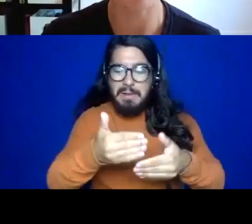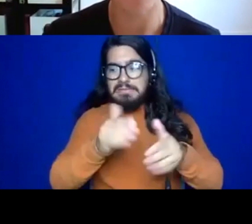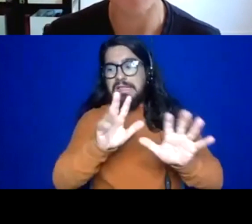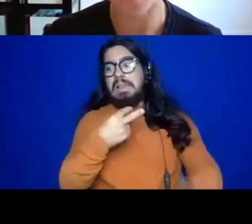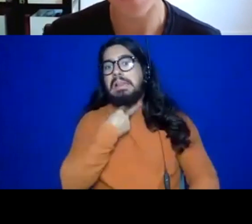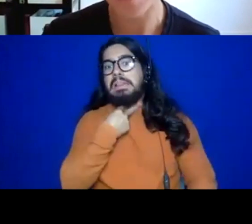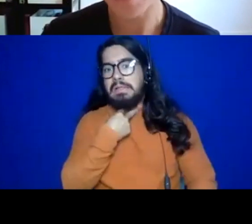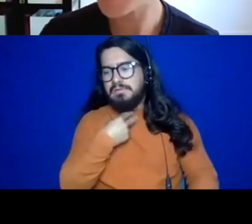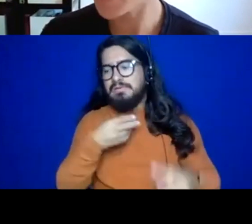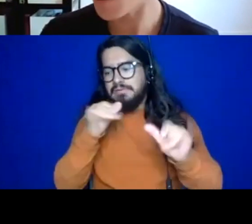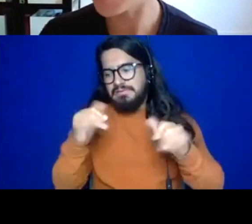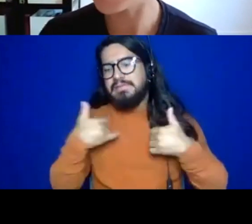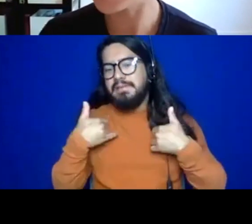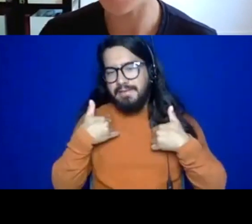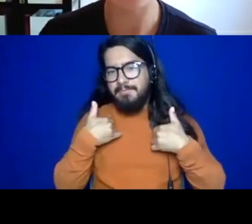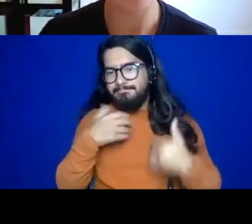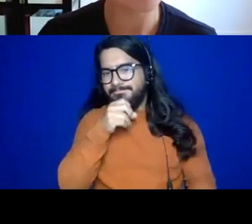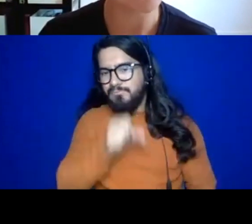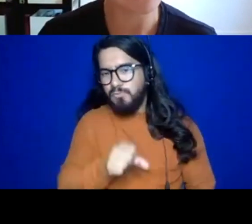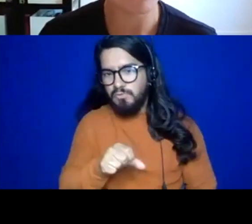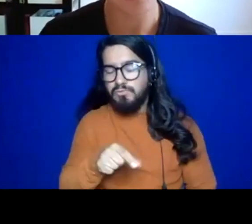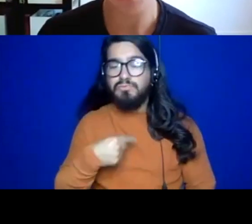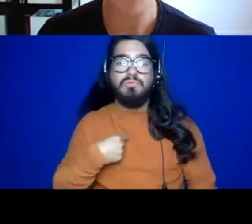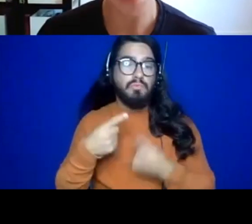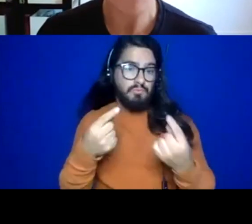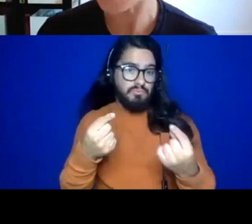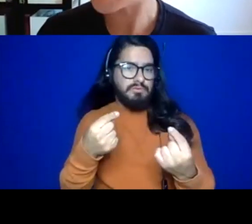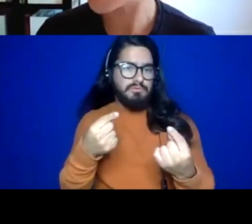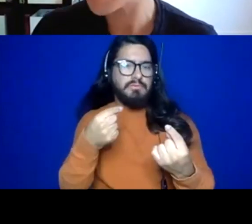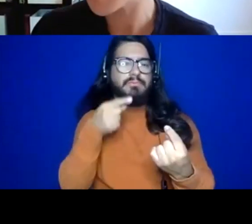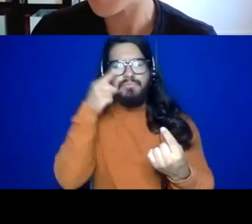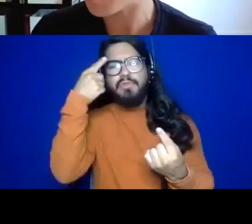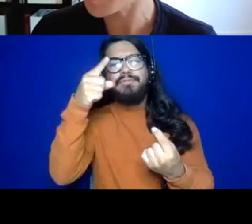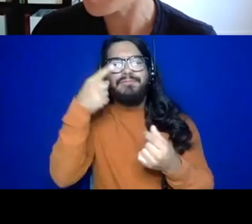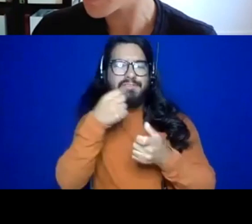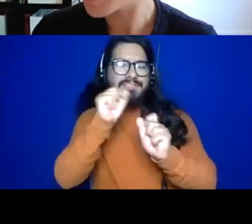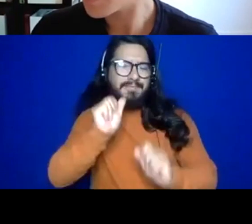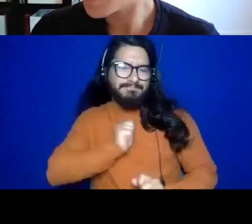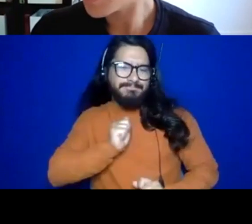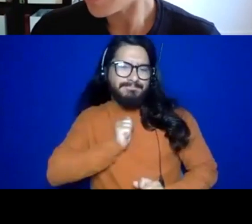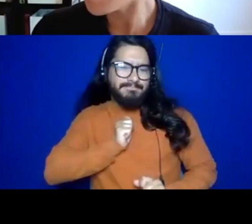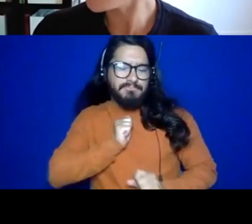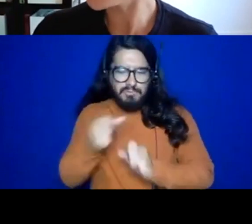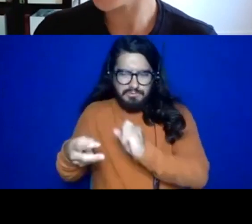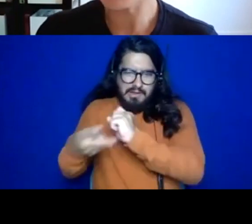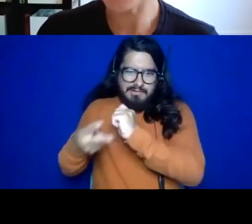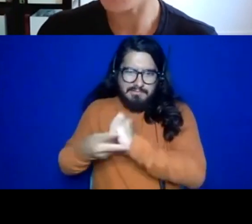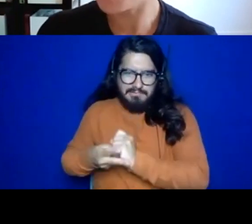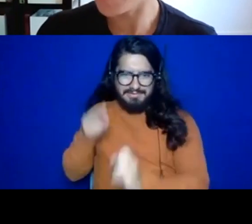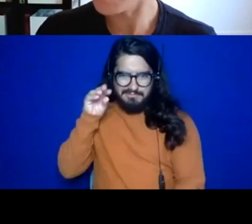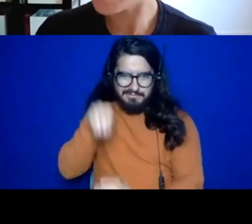proceso y no llegué hasta el final. Aún tengo por lo menos la contraseña vieja. Lo pongo en la sección de notas sola para tenerlo